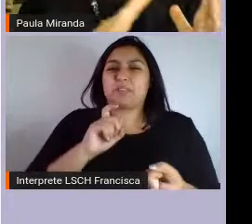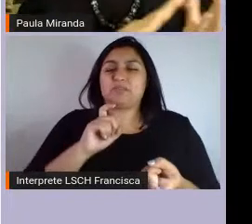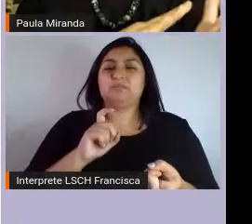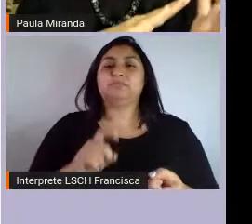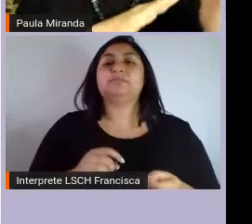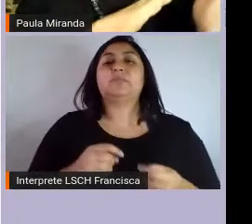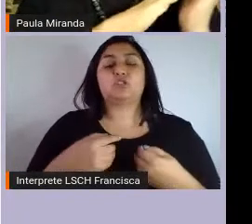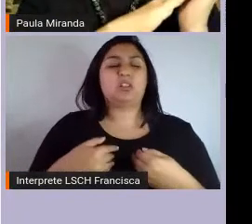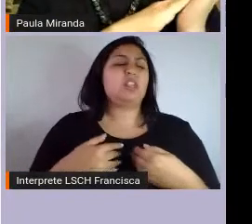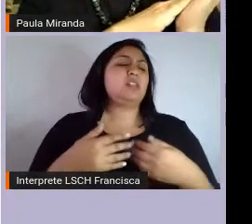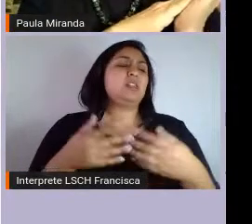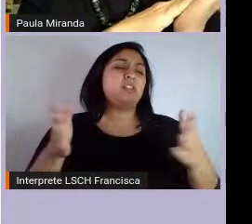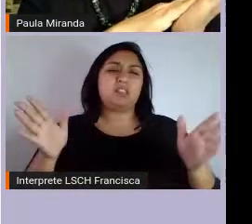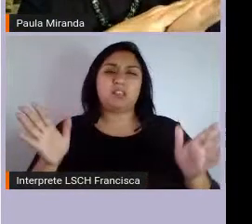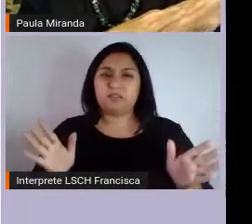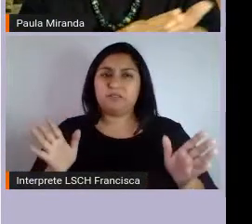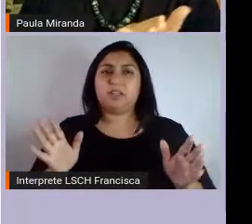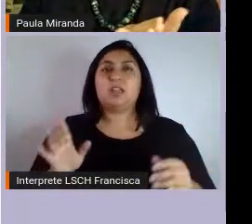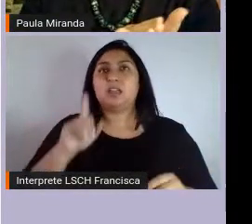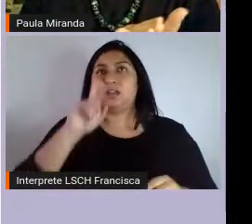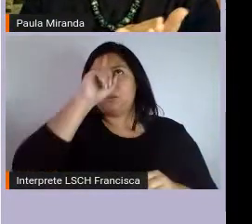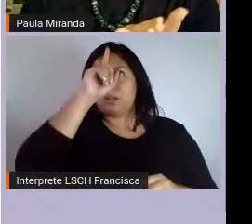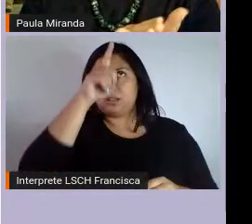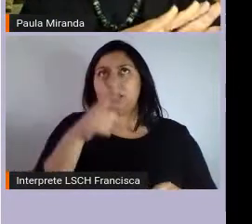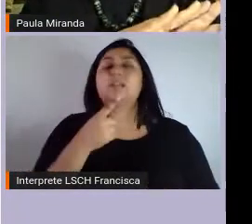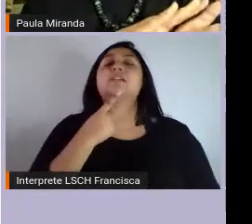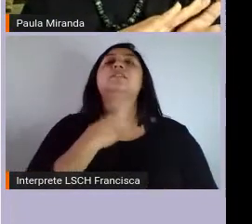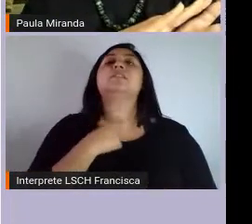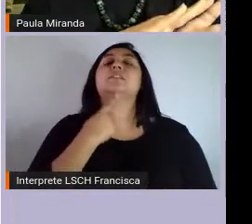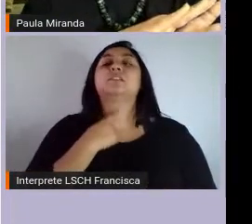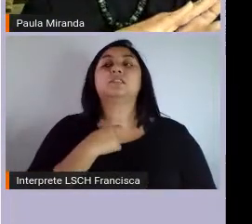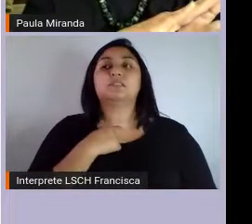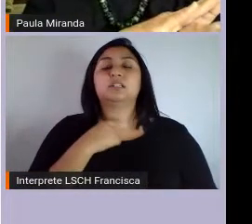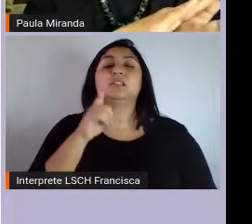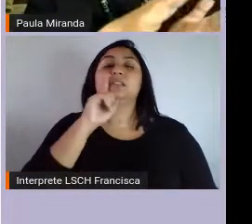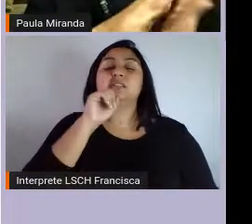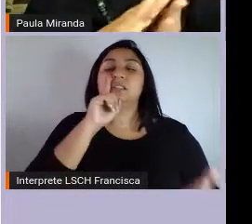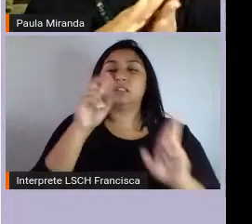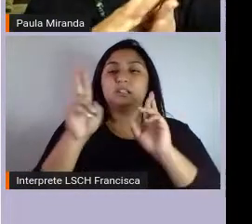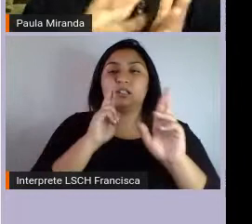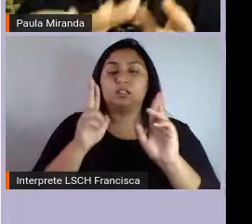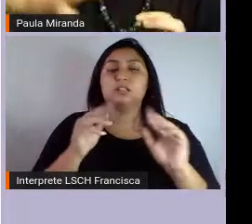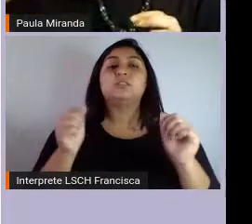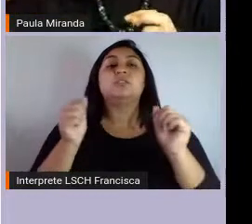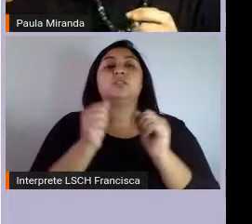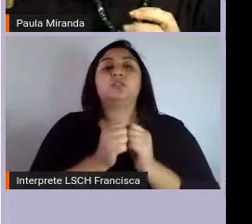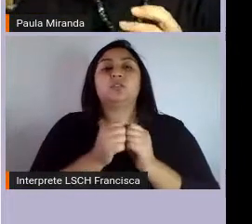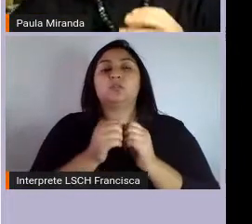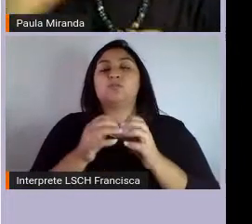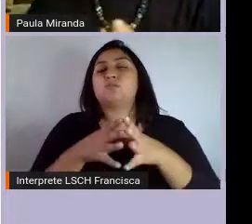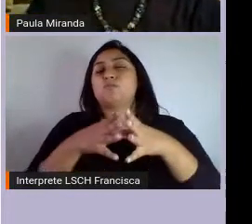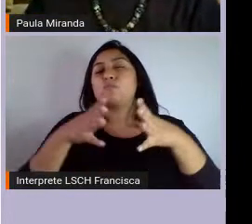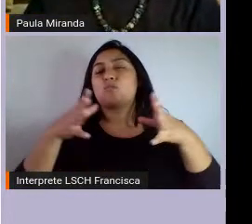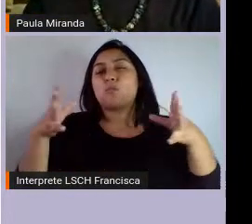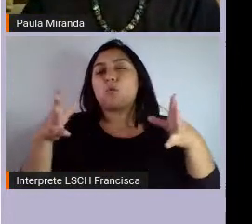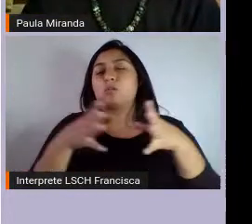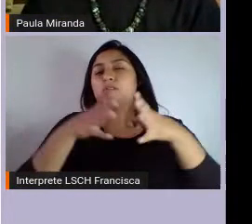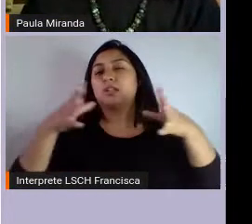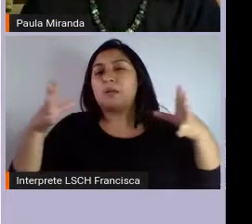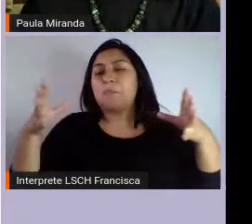libres. Hay una tradición muy, muy interesante ahí que tiene que ver con estas cantadoras, que además son herederas de la